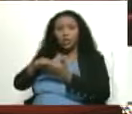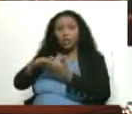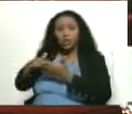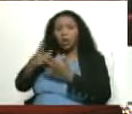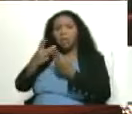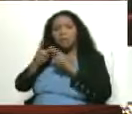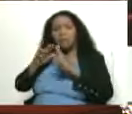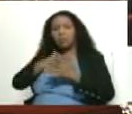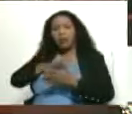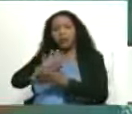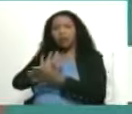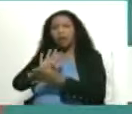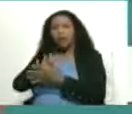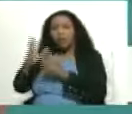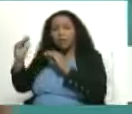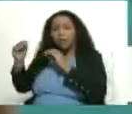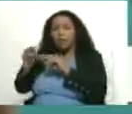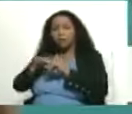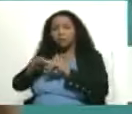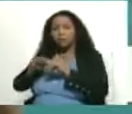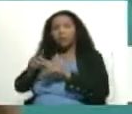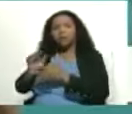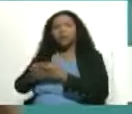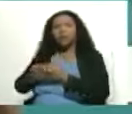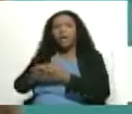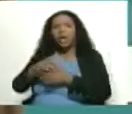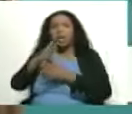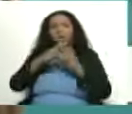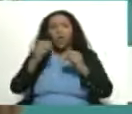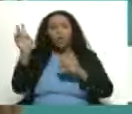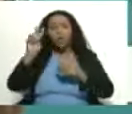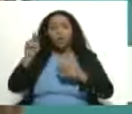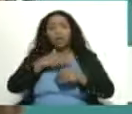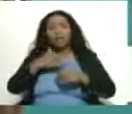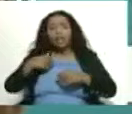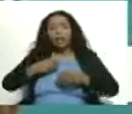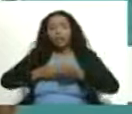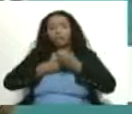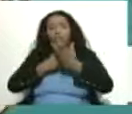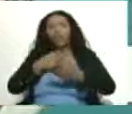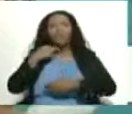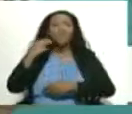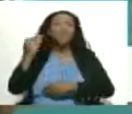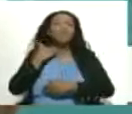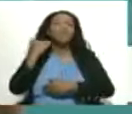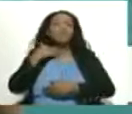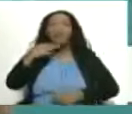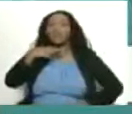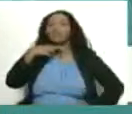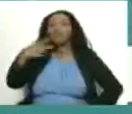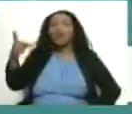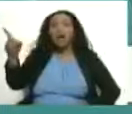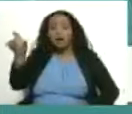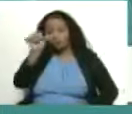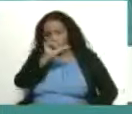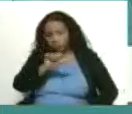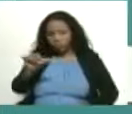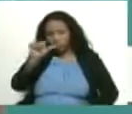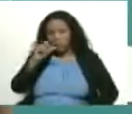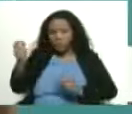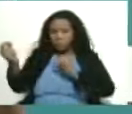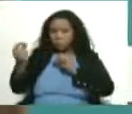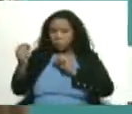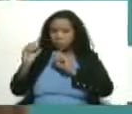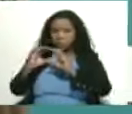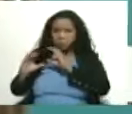tan importante que todas y todos los venezolanos se expresen su voz con fuerza en todas estas semanas de diálogo, de